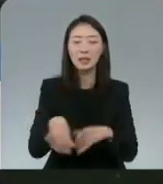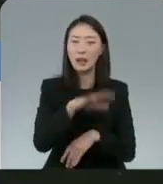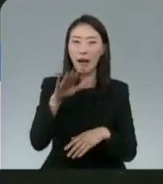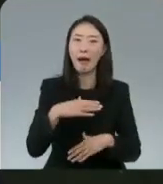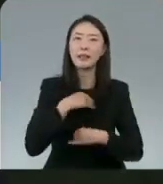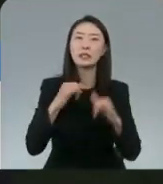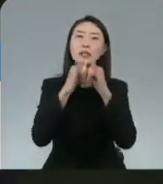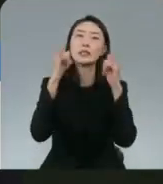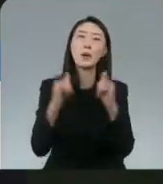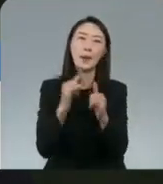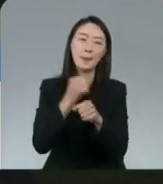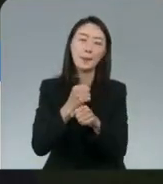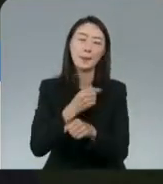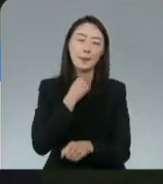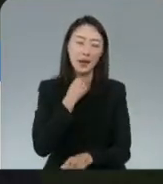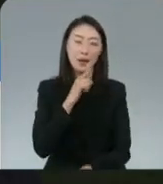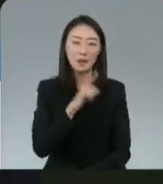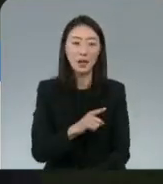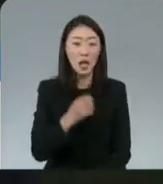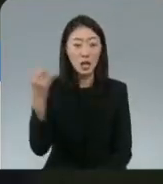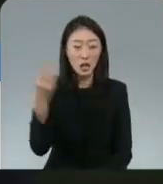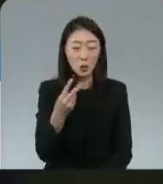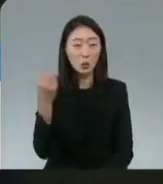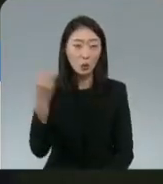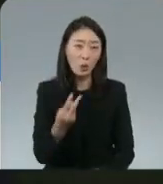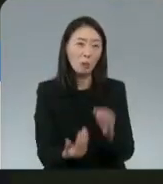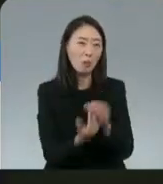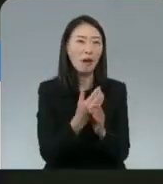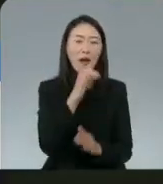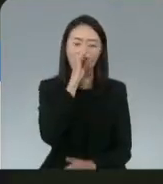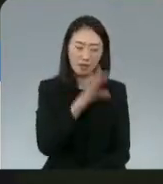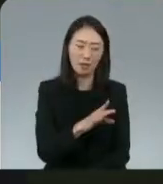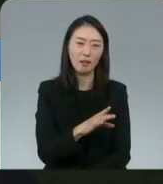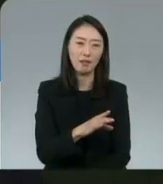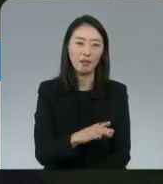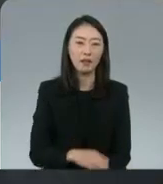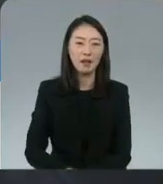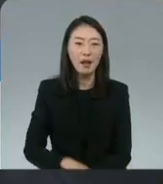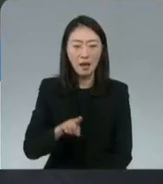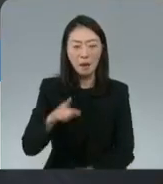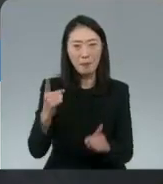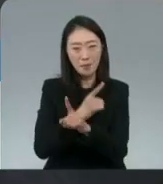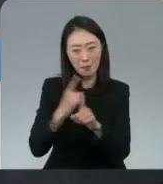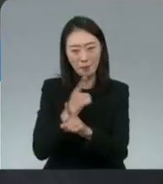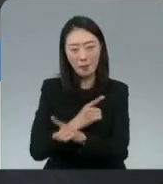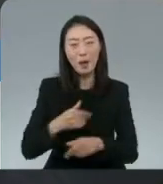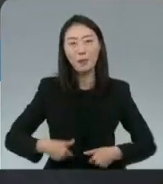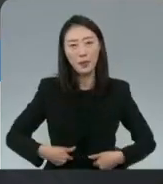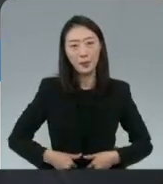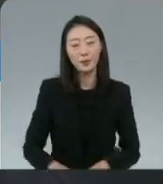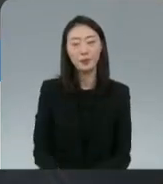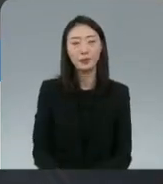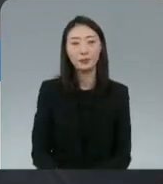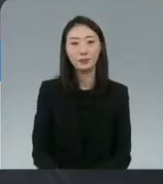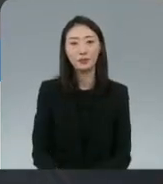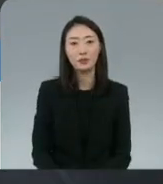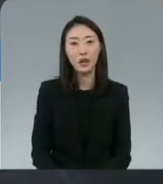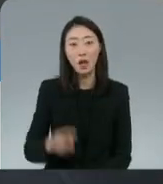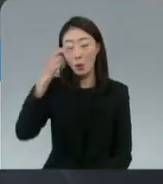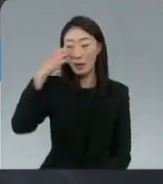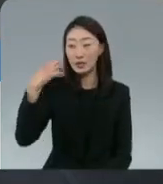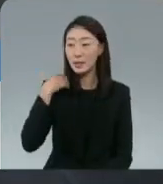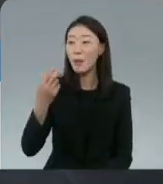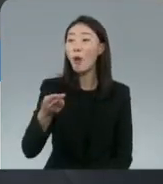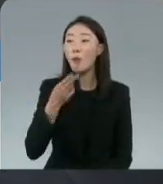celebraciones sin organizadores concretos como la de Halloween del pasado sábado 29 que terminó siendo una noche de terror